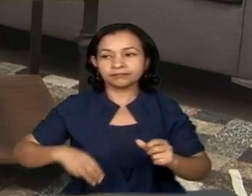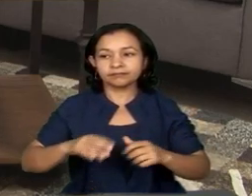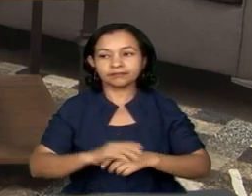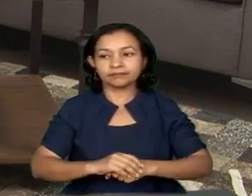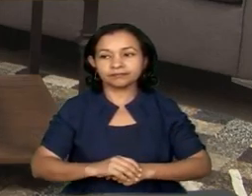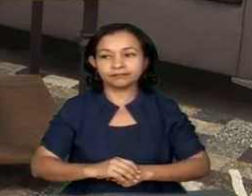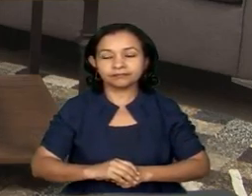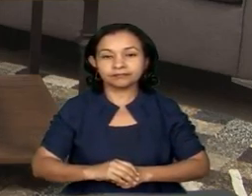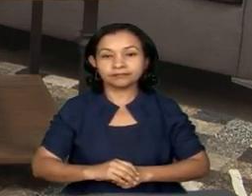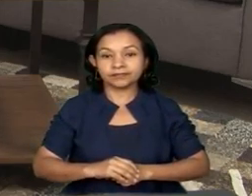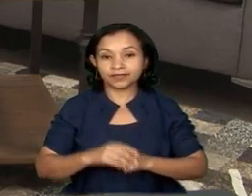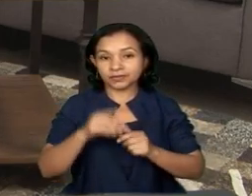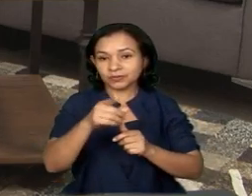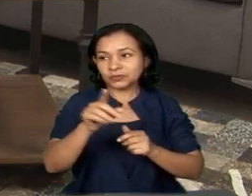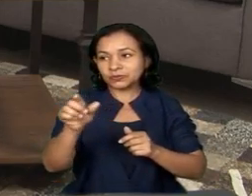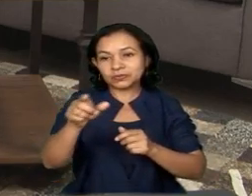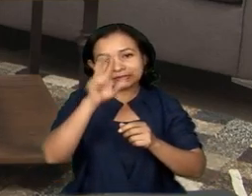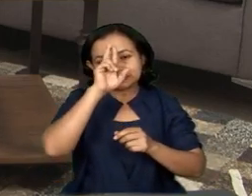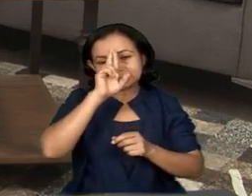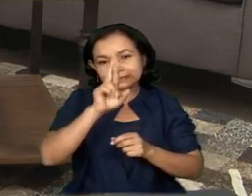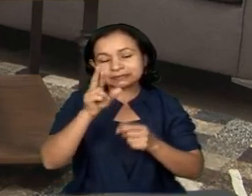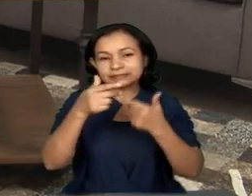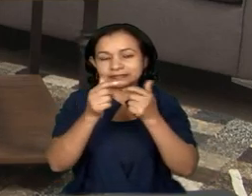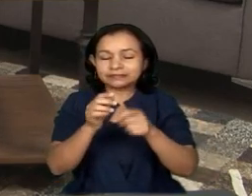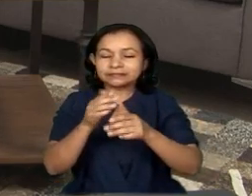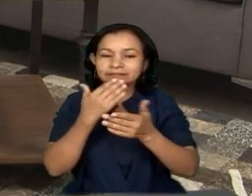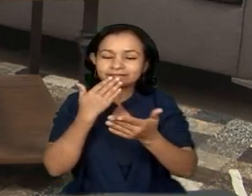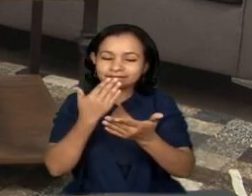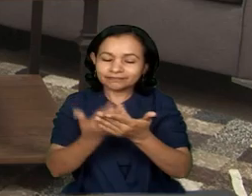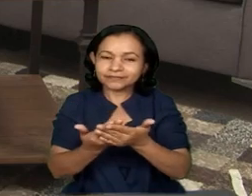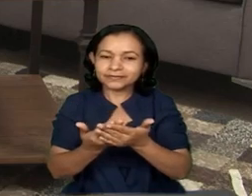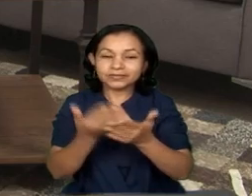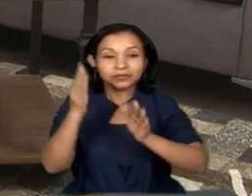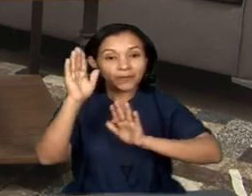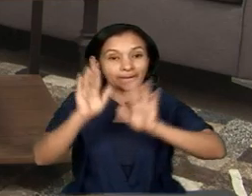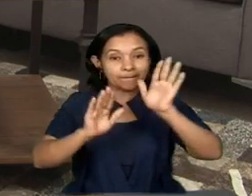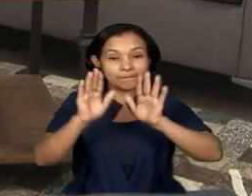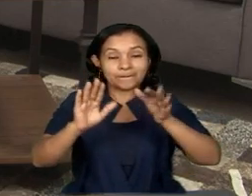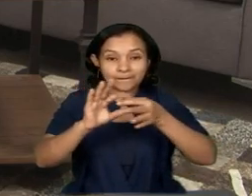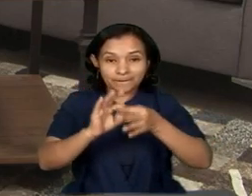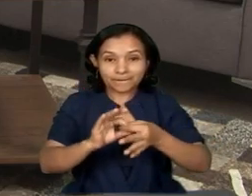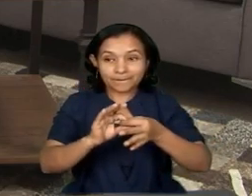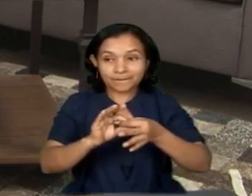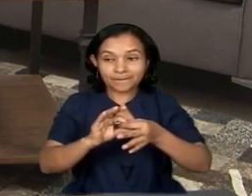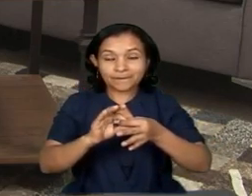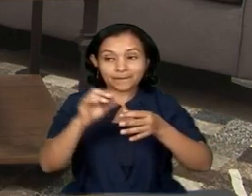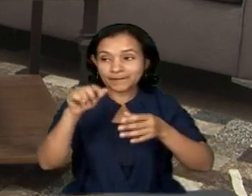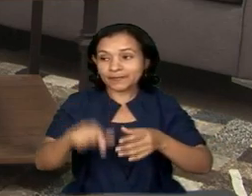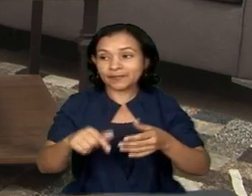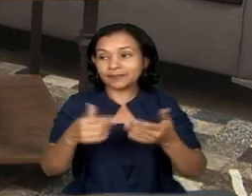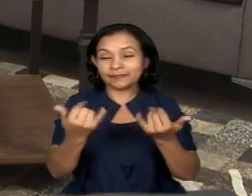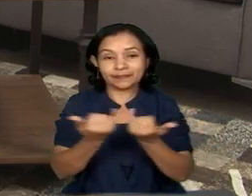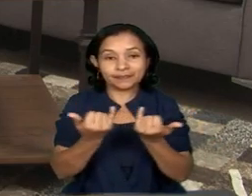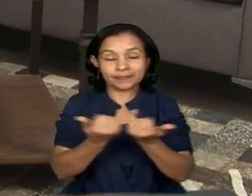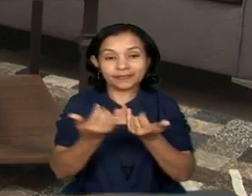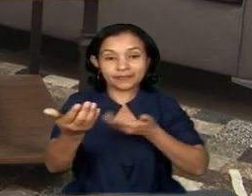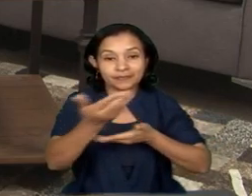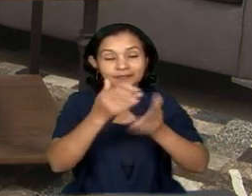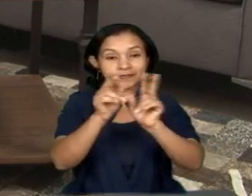que también tiene que ir a atender otras responsabilidades. Le agradecemos su tiempo también y su participación, sin duda alguna. Aquí están partiendo con el